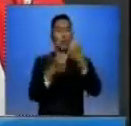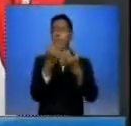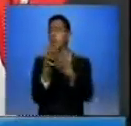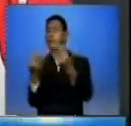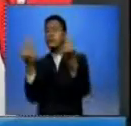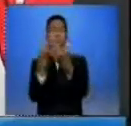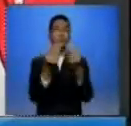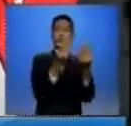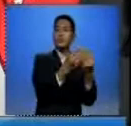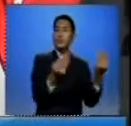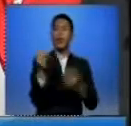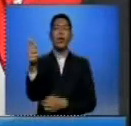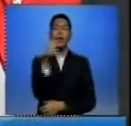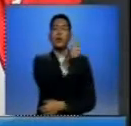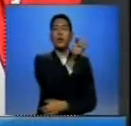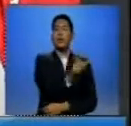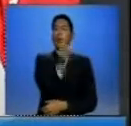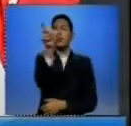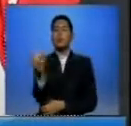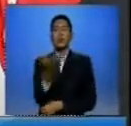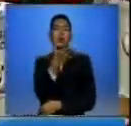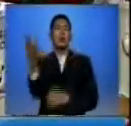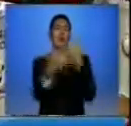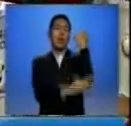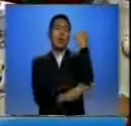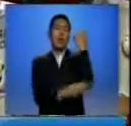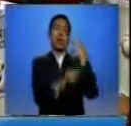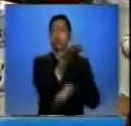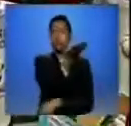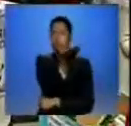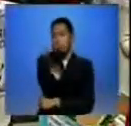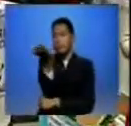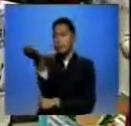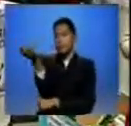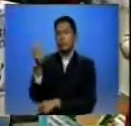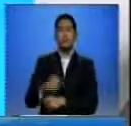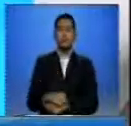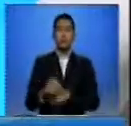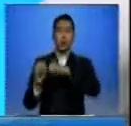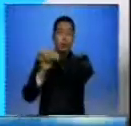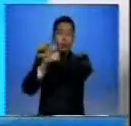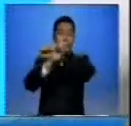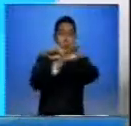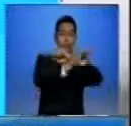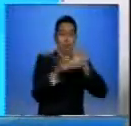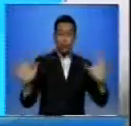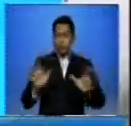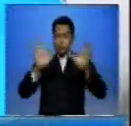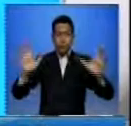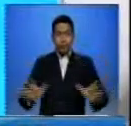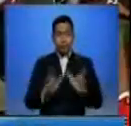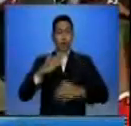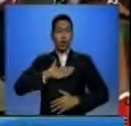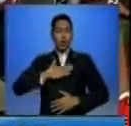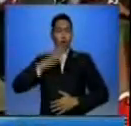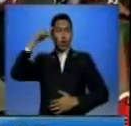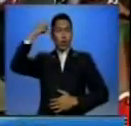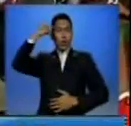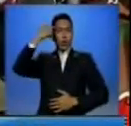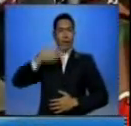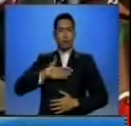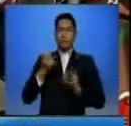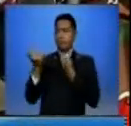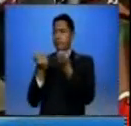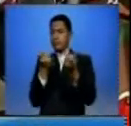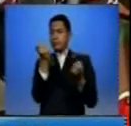con cada una de las personas que se encuentran en condición de mendicidad a través de la campaña 'yo gobierno más de 30.000 funcionarios públicos se